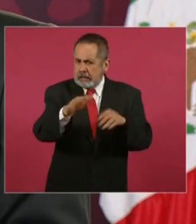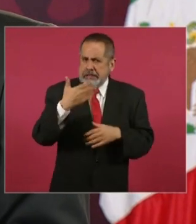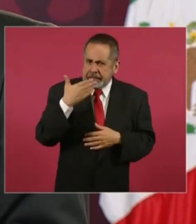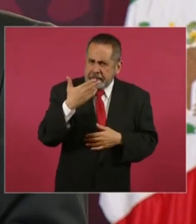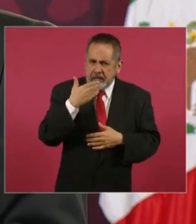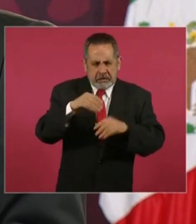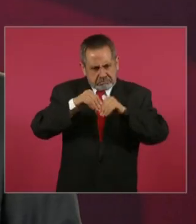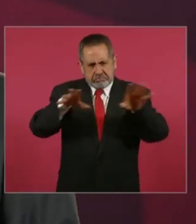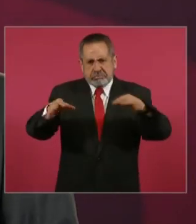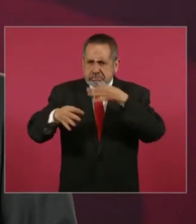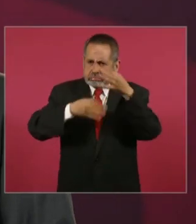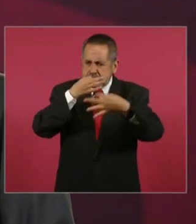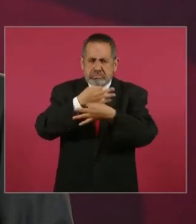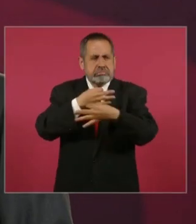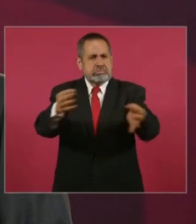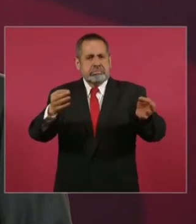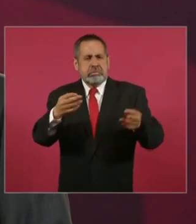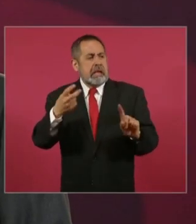públicas.